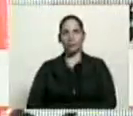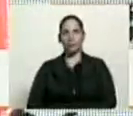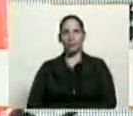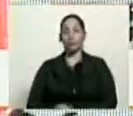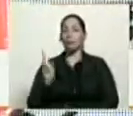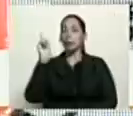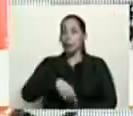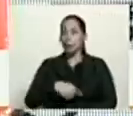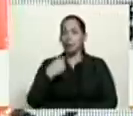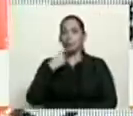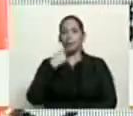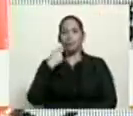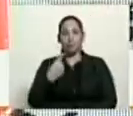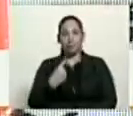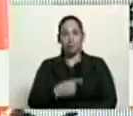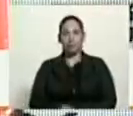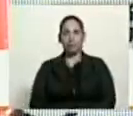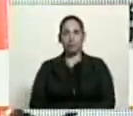También debemos decir que